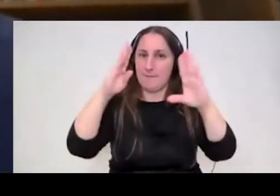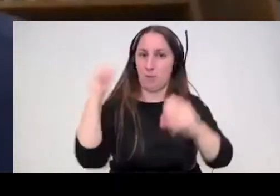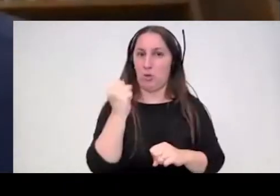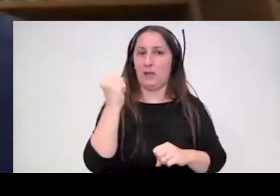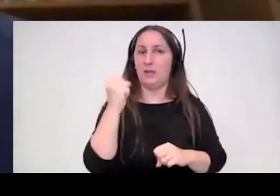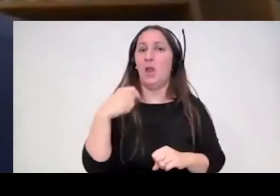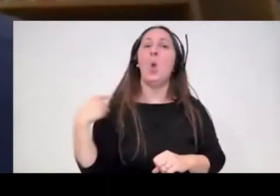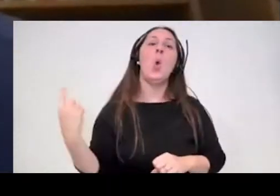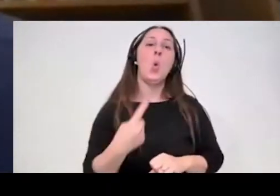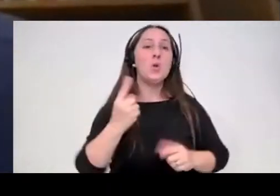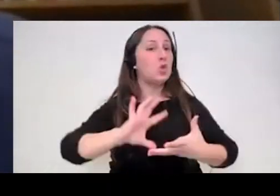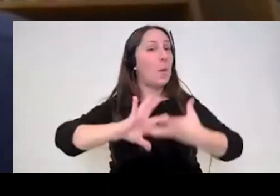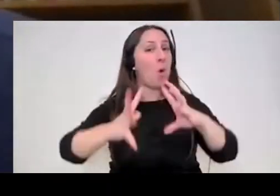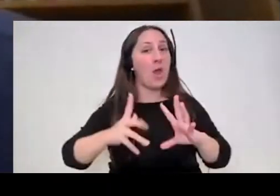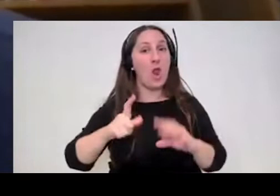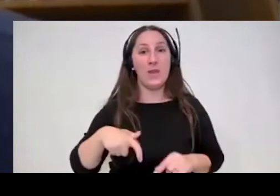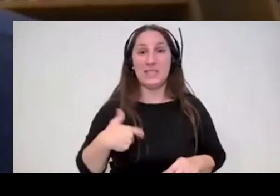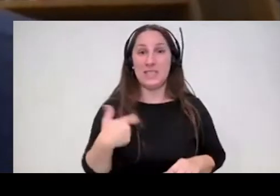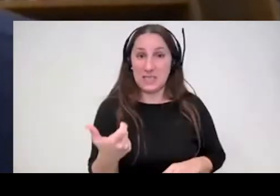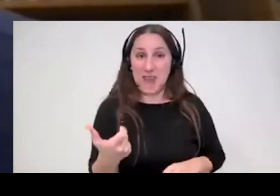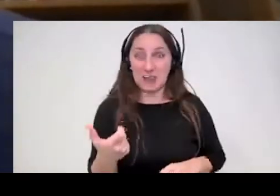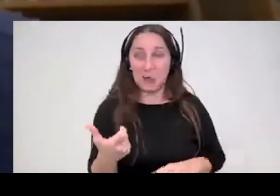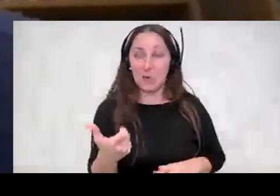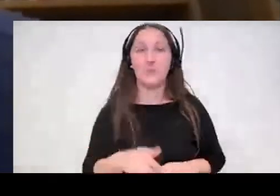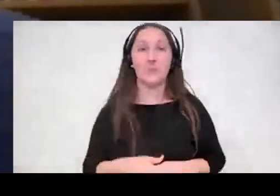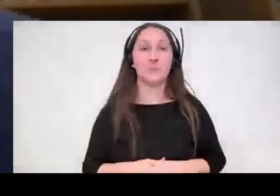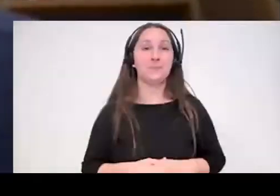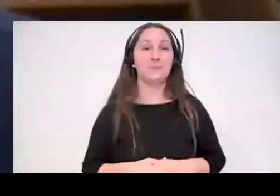modelo sindical